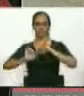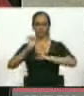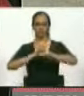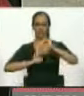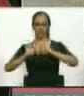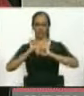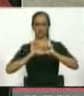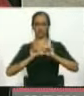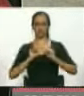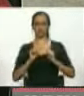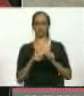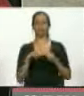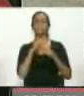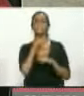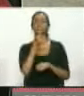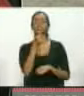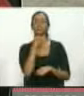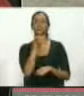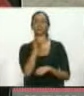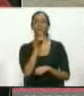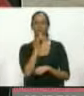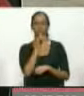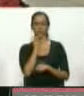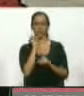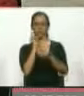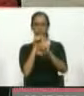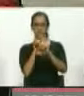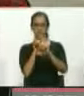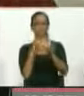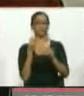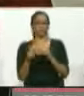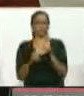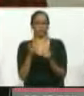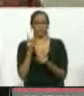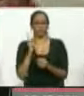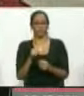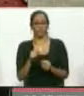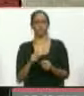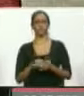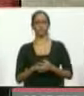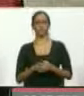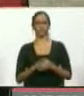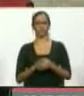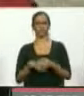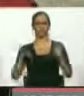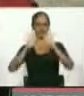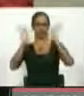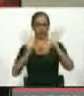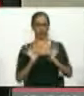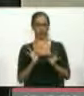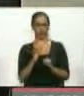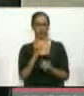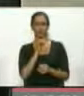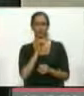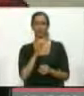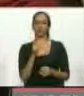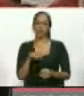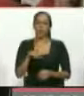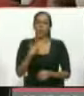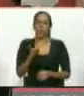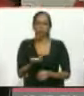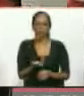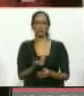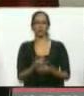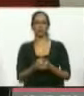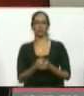del periodismo de la información directa de como también a través de esos mecanismos informativos uno puede desmontar a